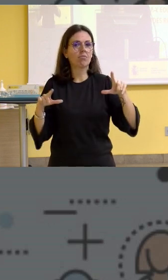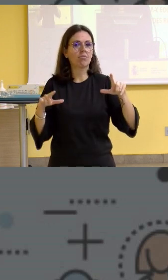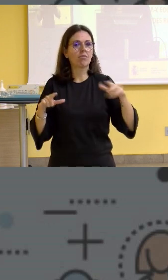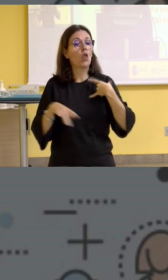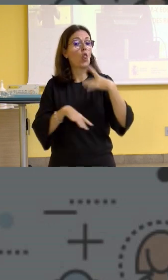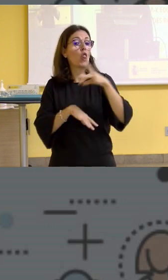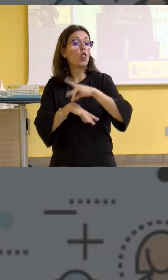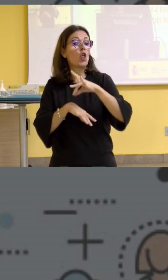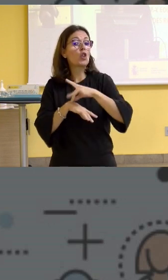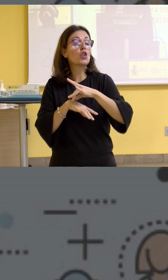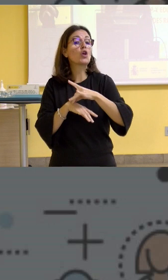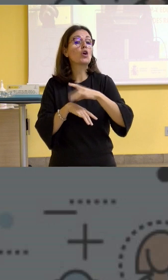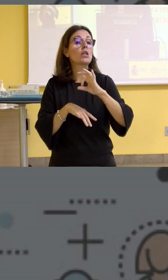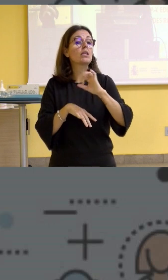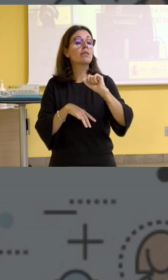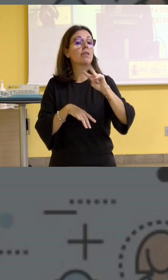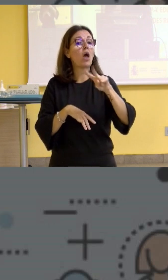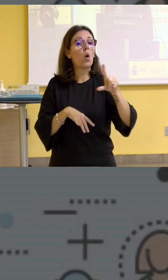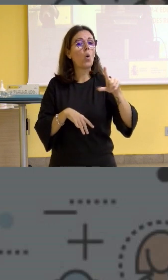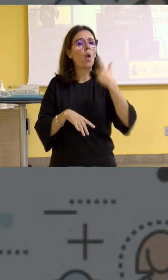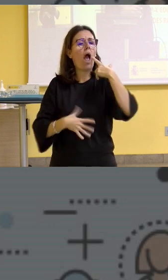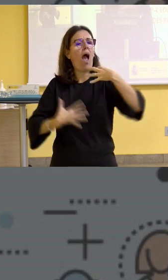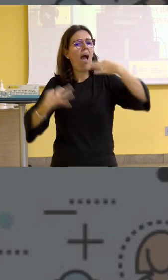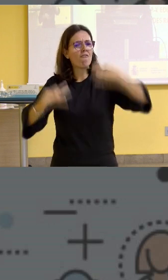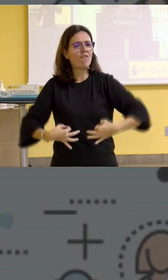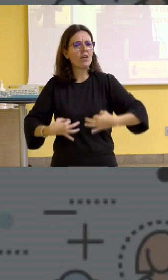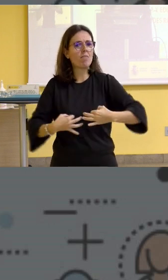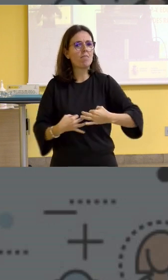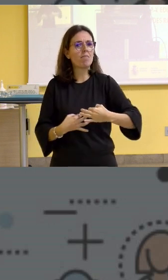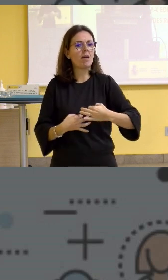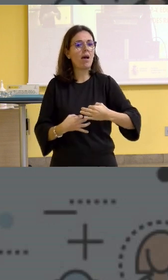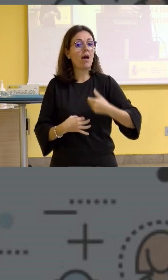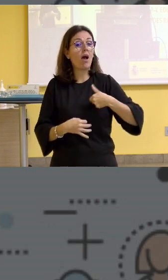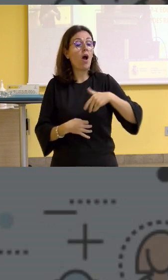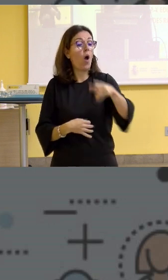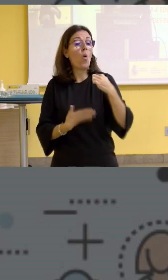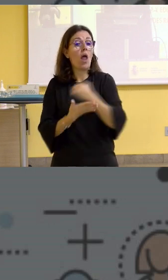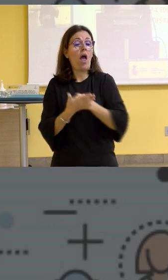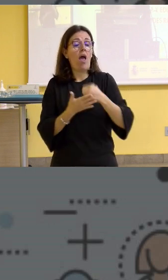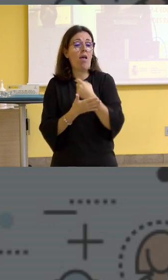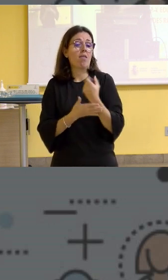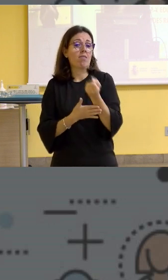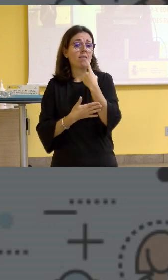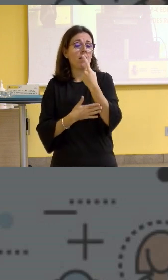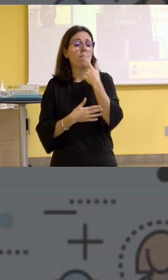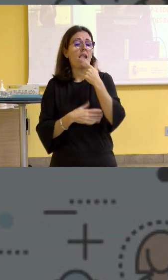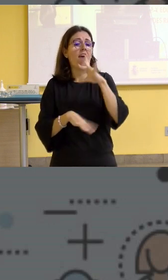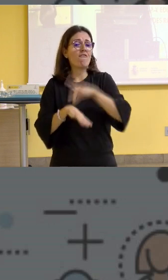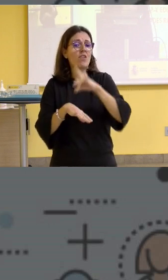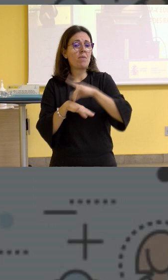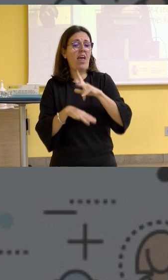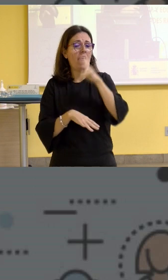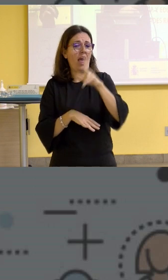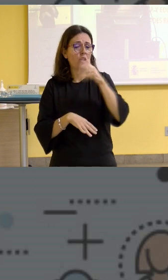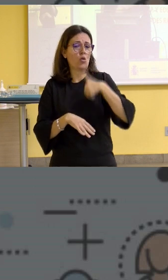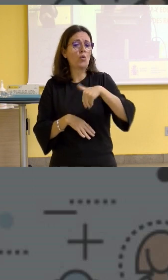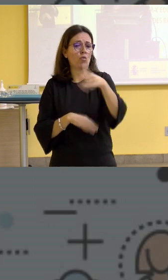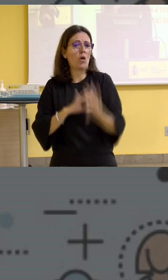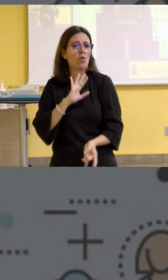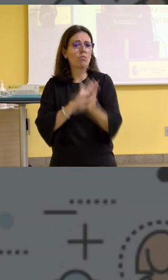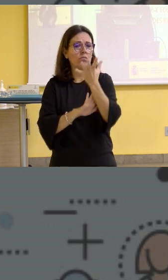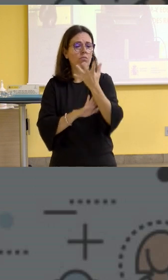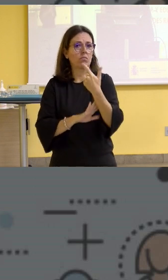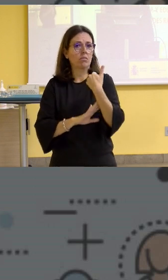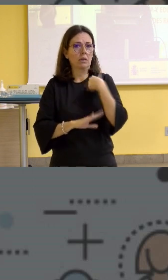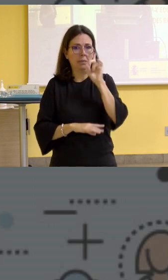Doctor Saúl Martínez Horta afirma que estará disponible un fármaco para tratar la enfermedad de Huntington en los próximos años, lo cual no era